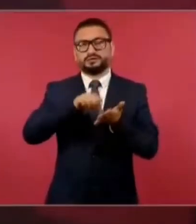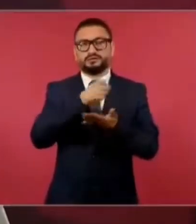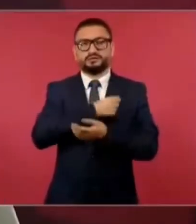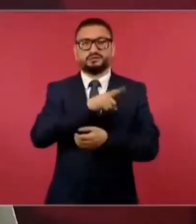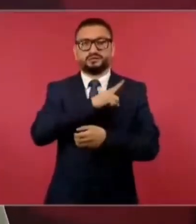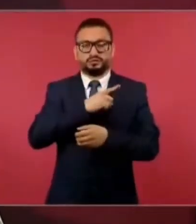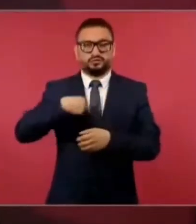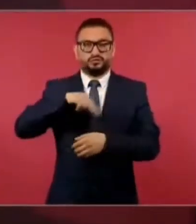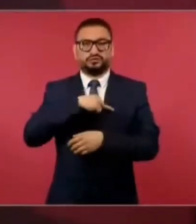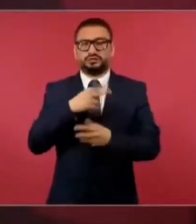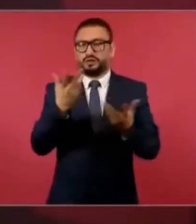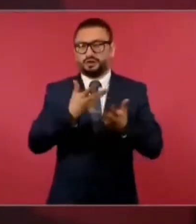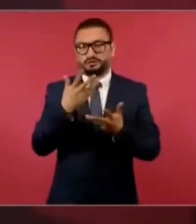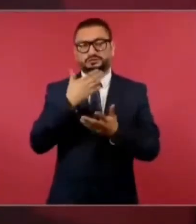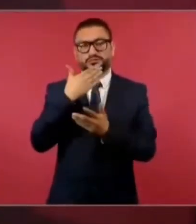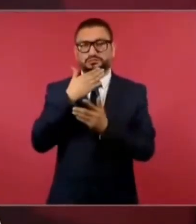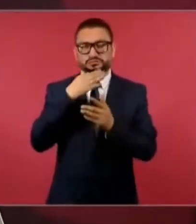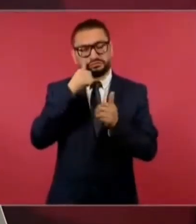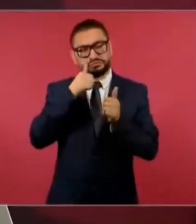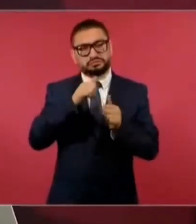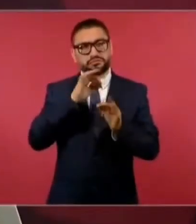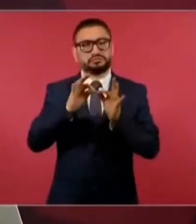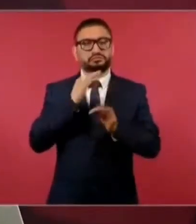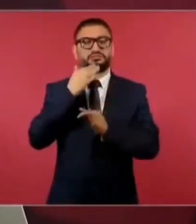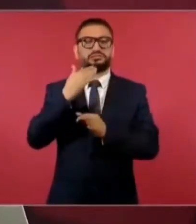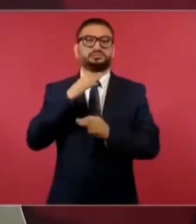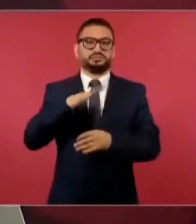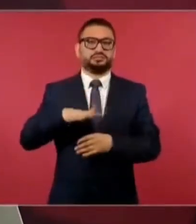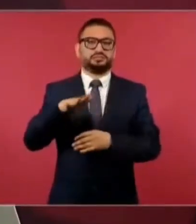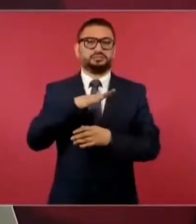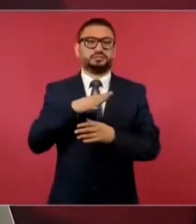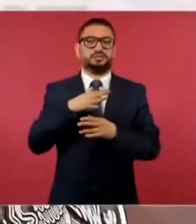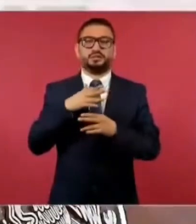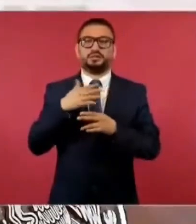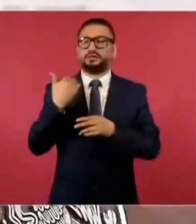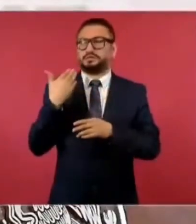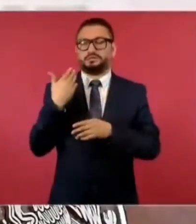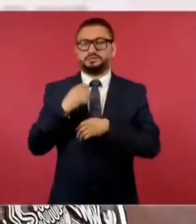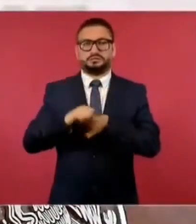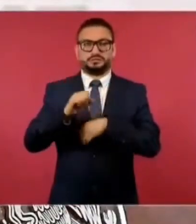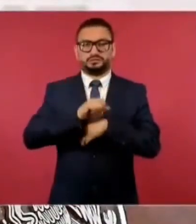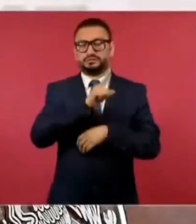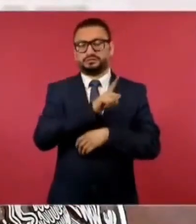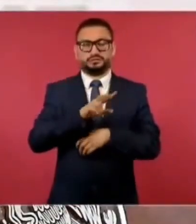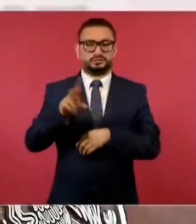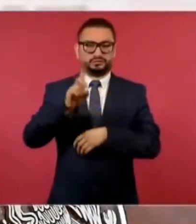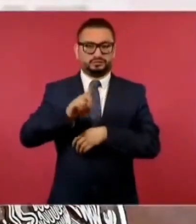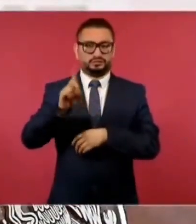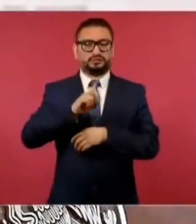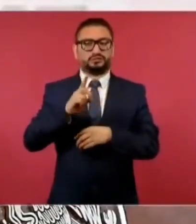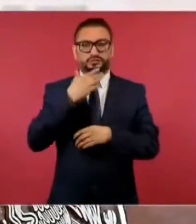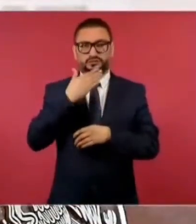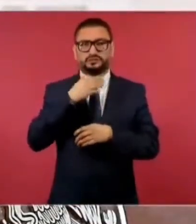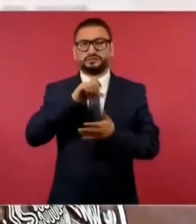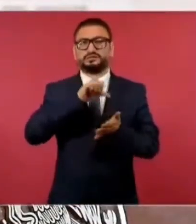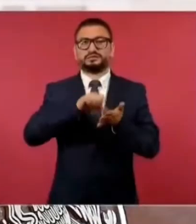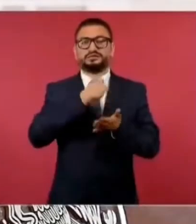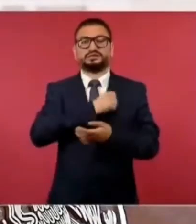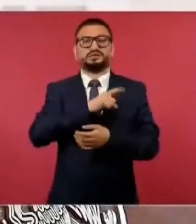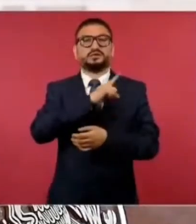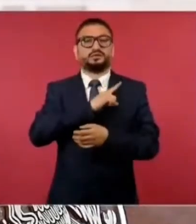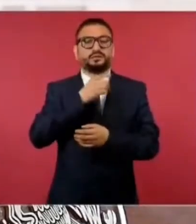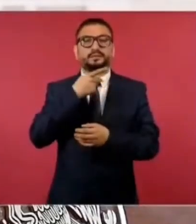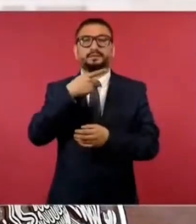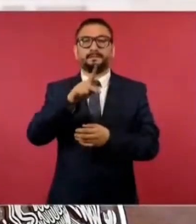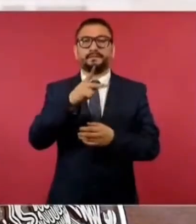llevando a cabo y también la cobertura hasta el fin de semana, de lunes a domingo en los centros de salud. Pero esto está